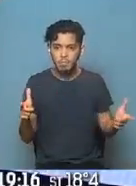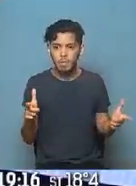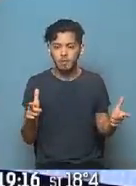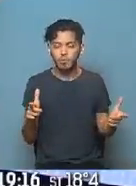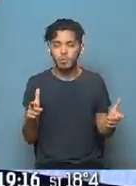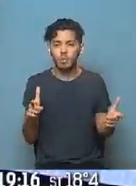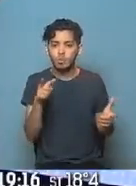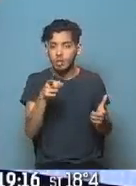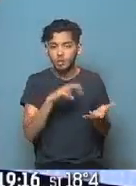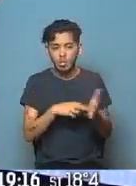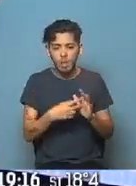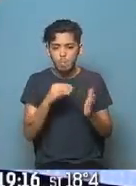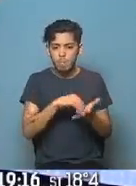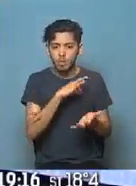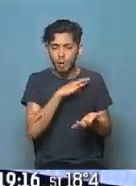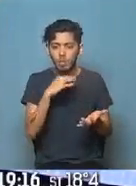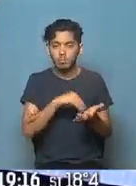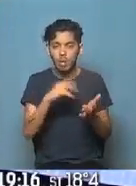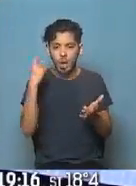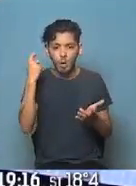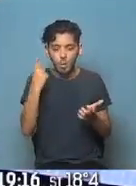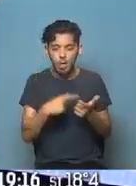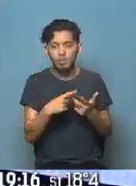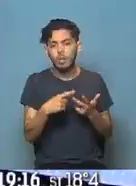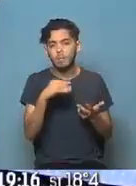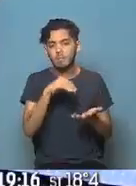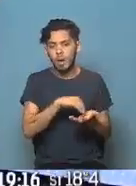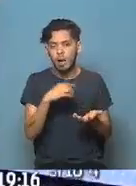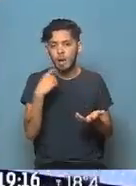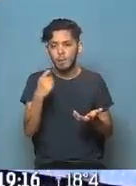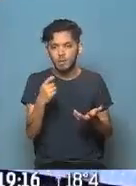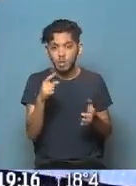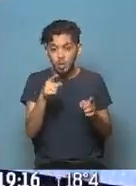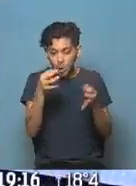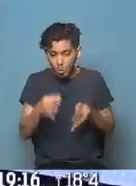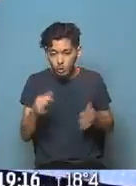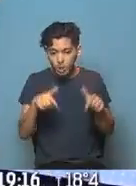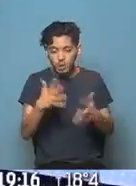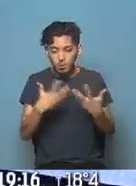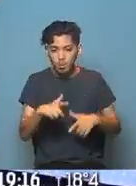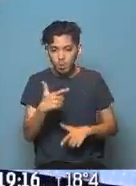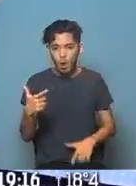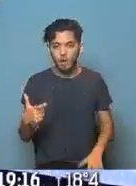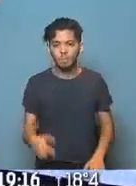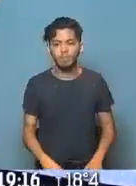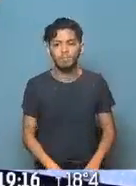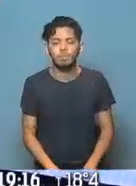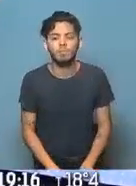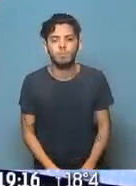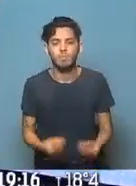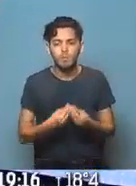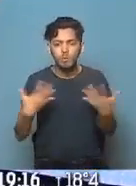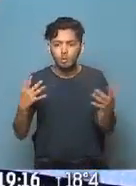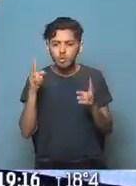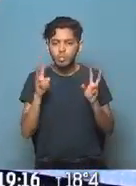y eso es mejores salarios, mejores jubilaciones, mejores pensiones y eso es justamente lo que no contempla este presupuesto. Bien, un montón de temas que seguramente